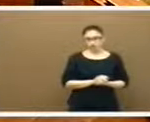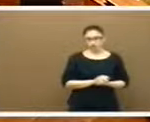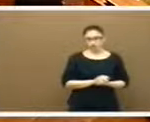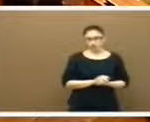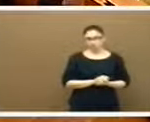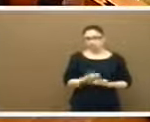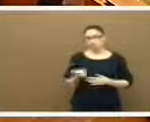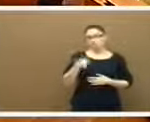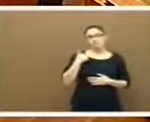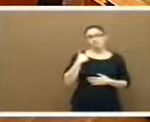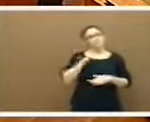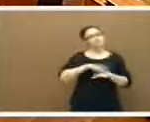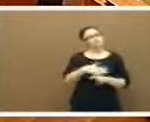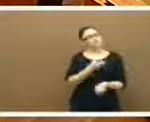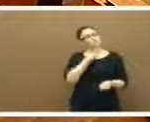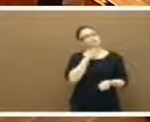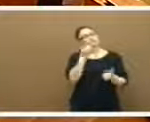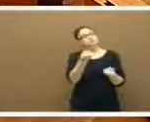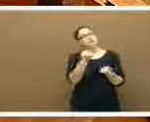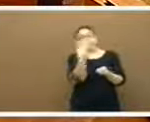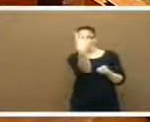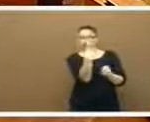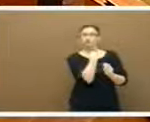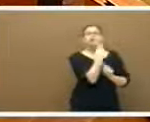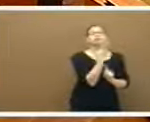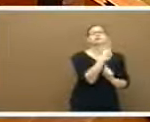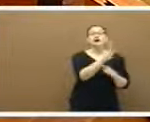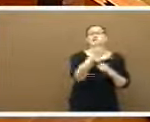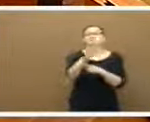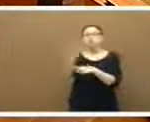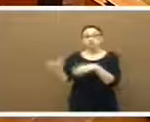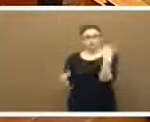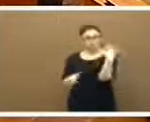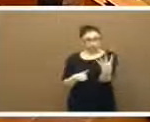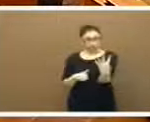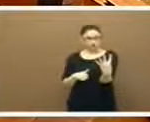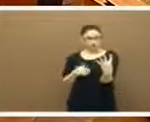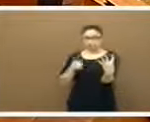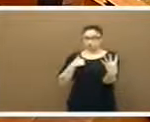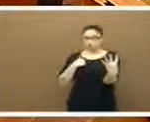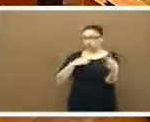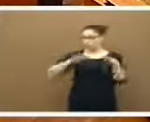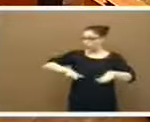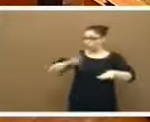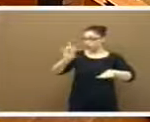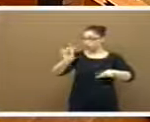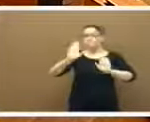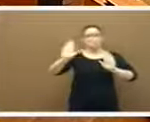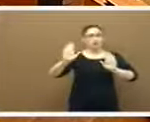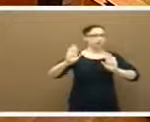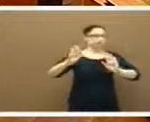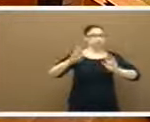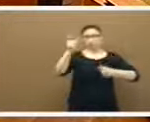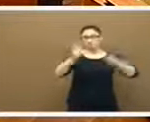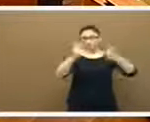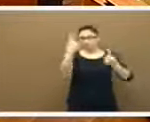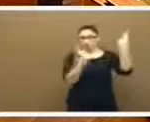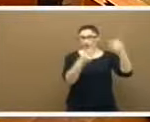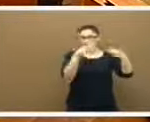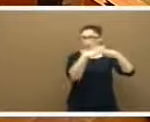Aprovecho para anunciar a los 4 portavoces parlamentarios. No están presentes, pero están las direcciones de los grupos. Por